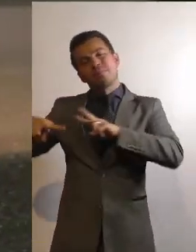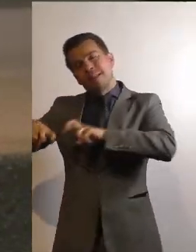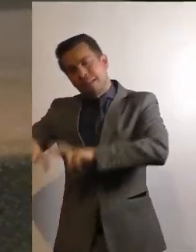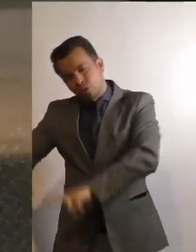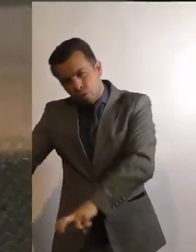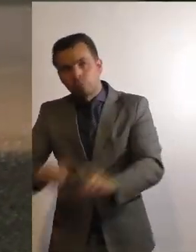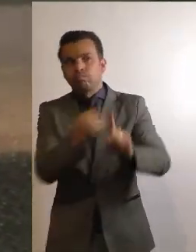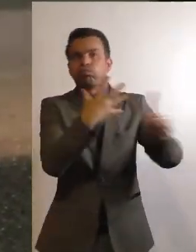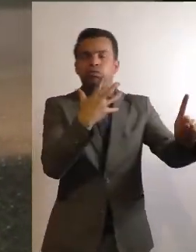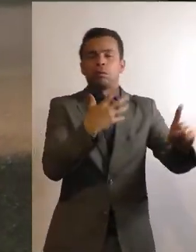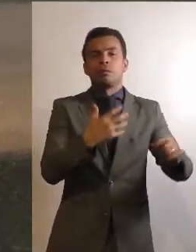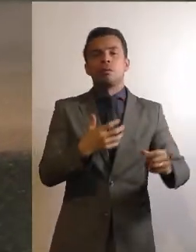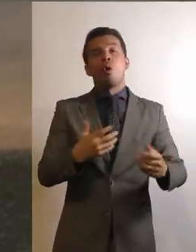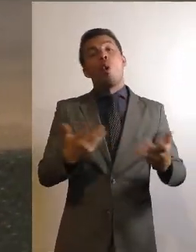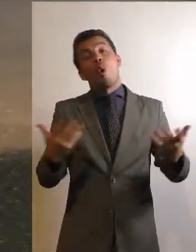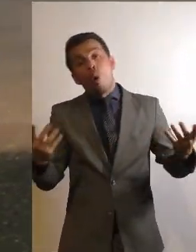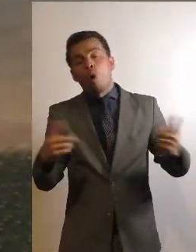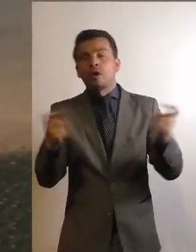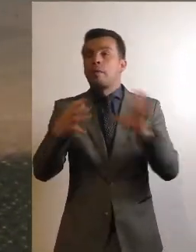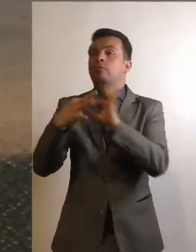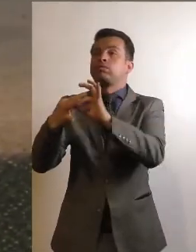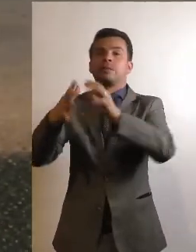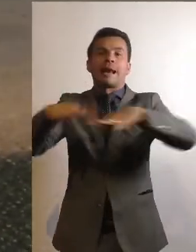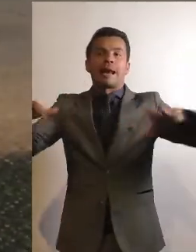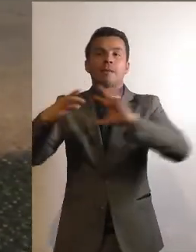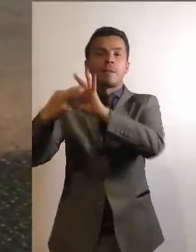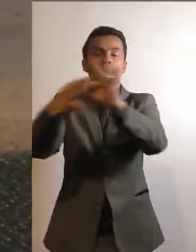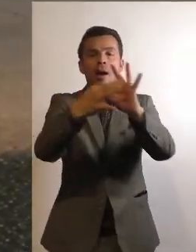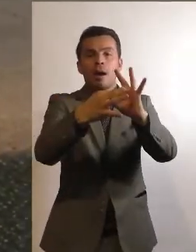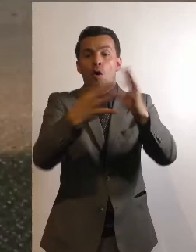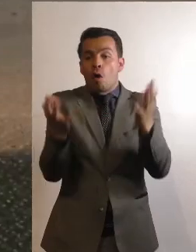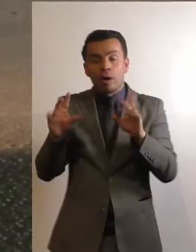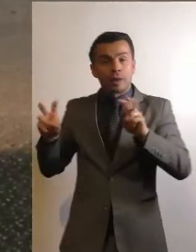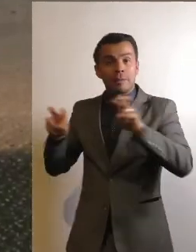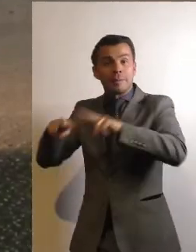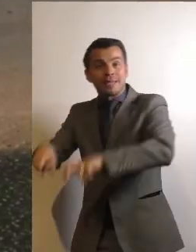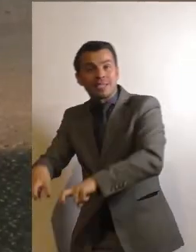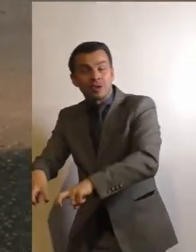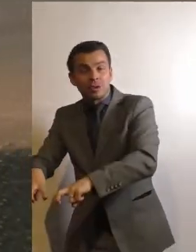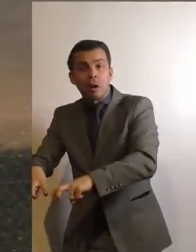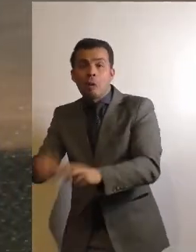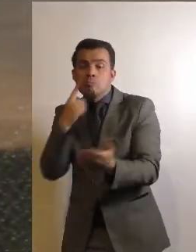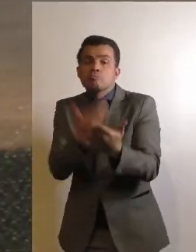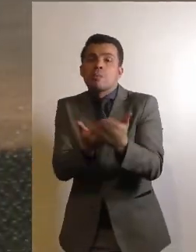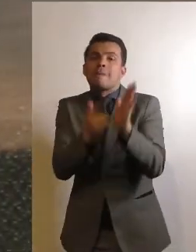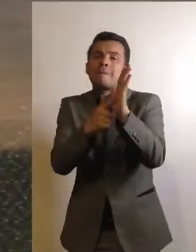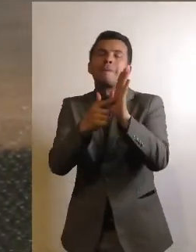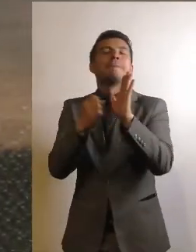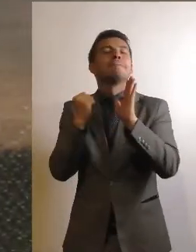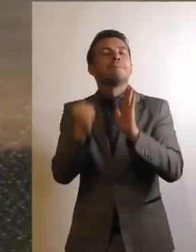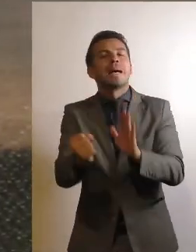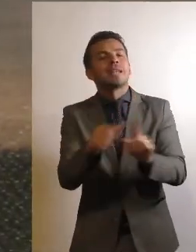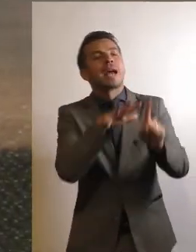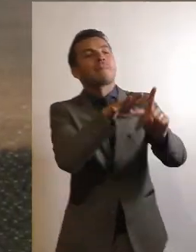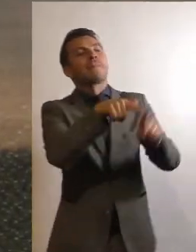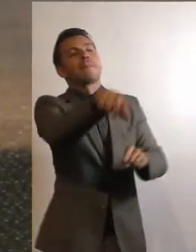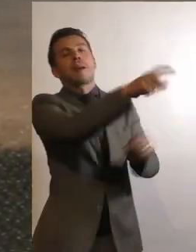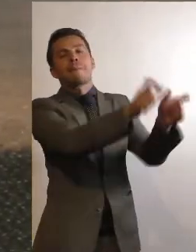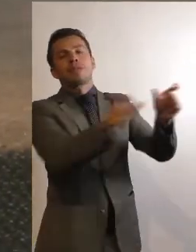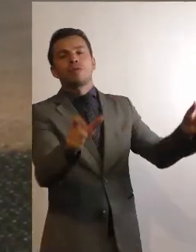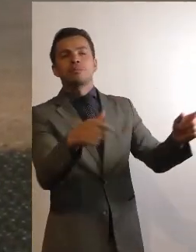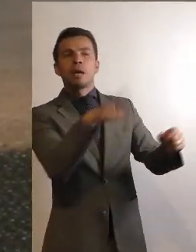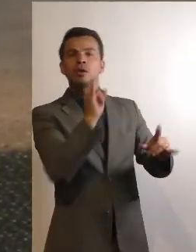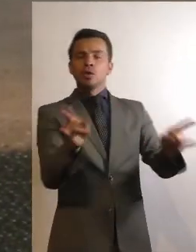de la extensión o de la formación, sino también cómo estos productos aportan al bienestar y la calidad de vida de las personas. Para nosotros la responsabilidad social